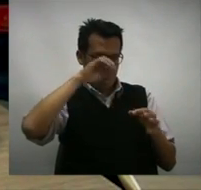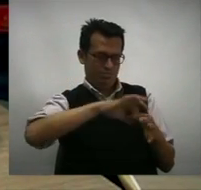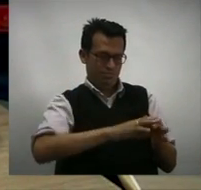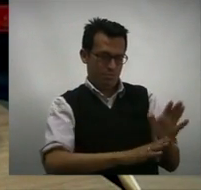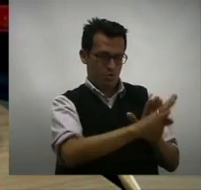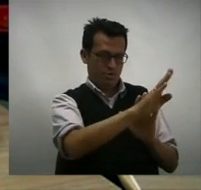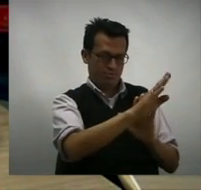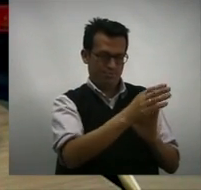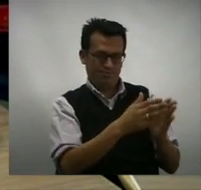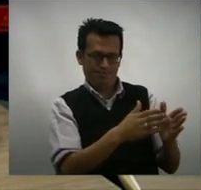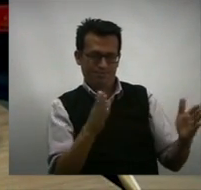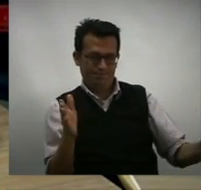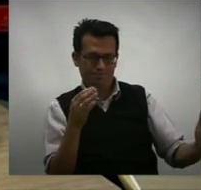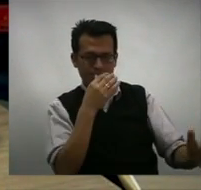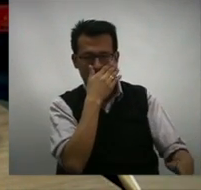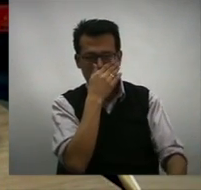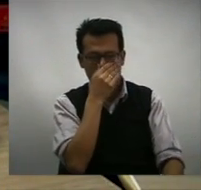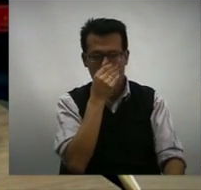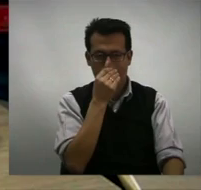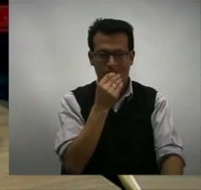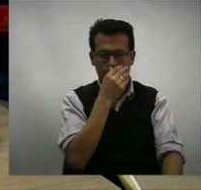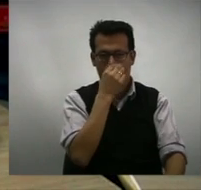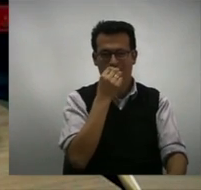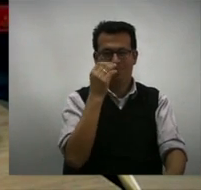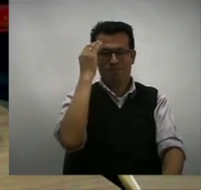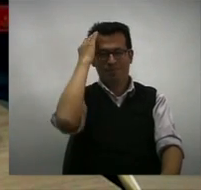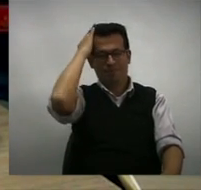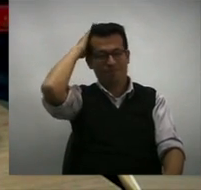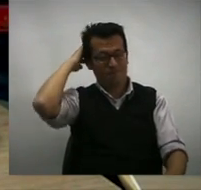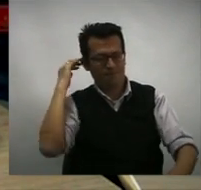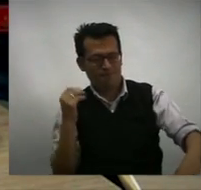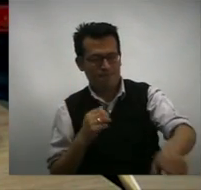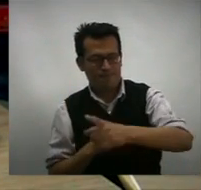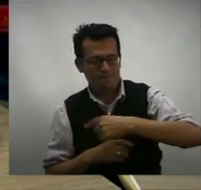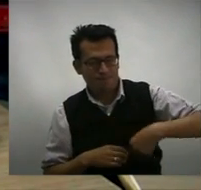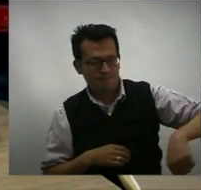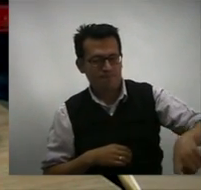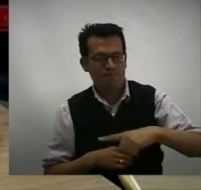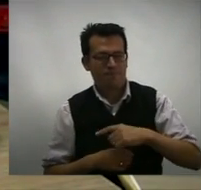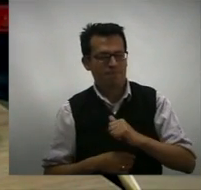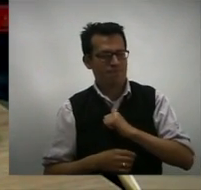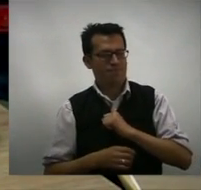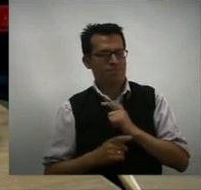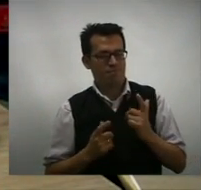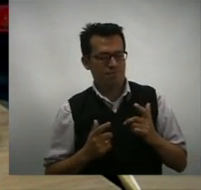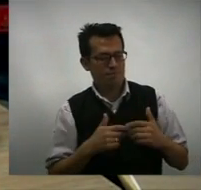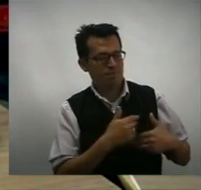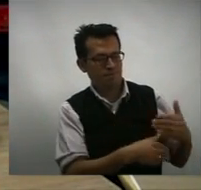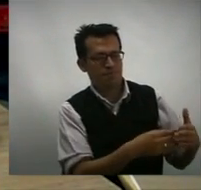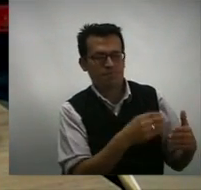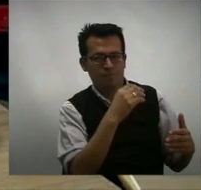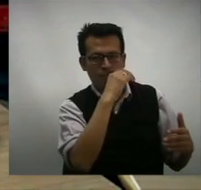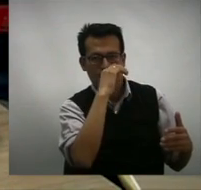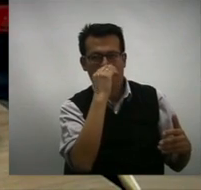generando la ideología antiintelectuales que le impiden al individuo verse a sí mismos y que encuentran en el progreso la manera más